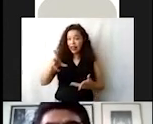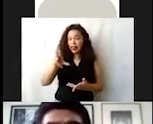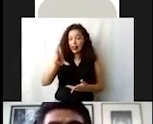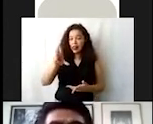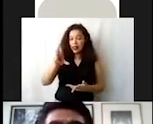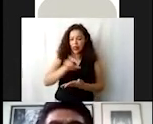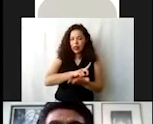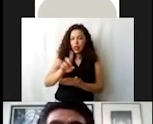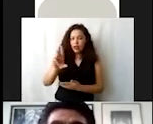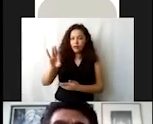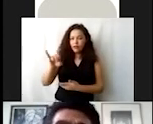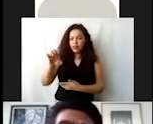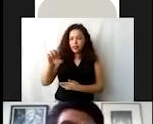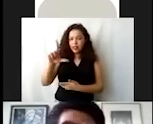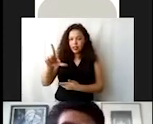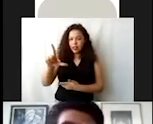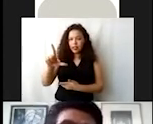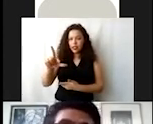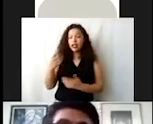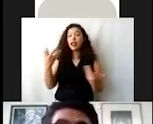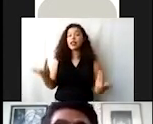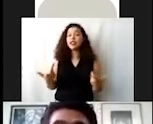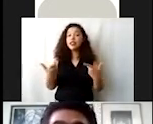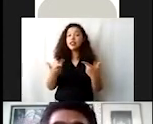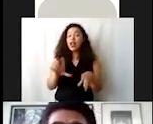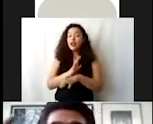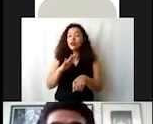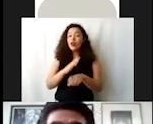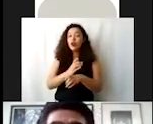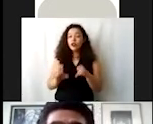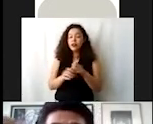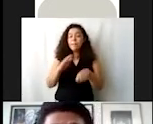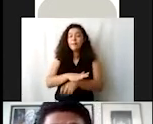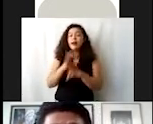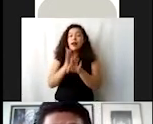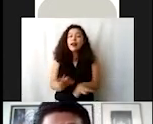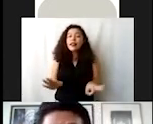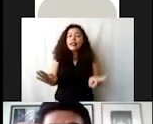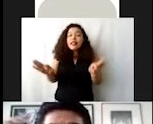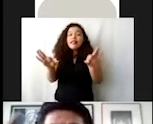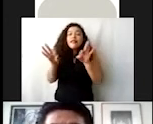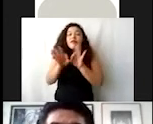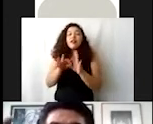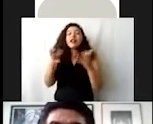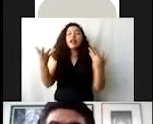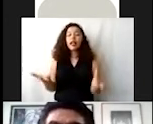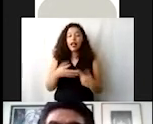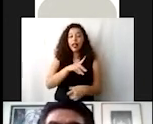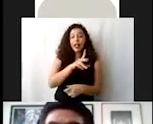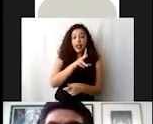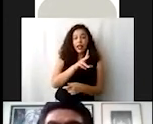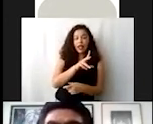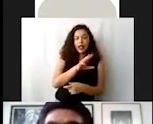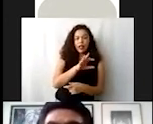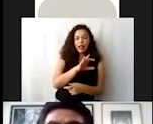El domicilio fiscal es la figura más trascendental en la relación que tiene el fisco con el